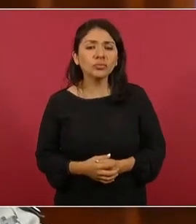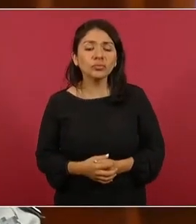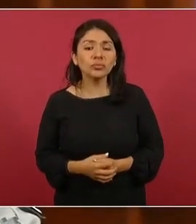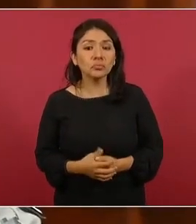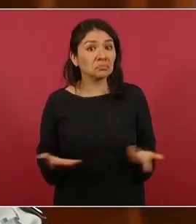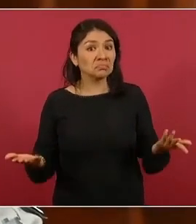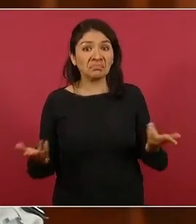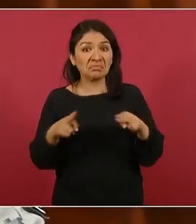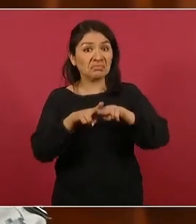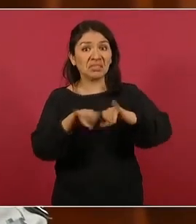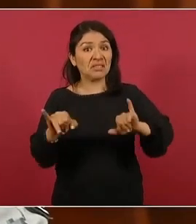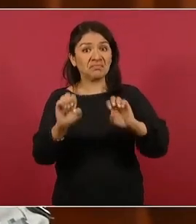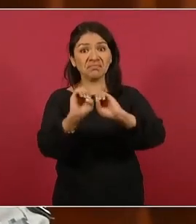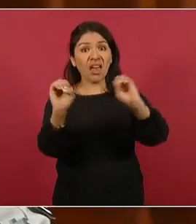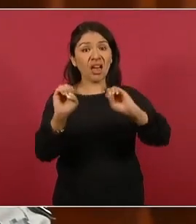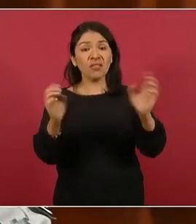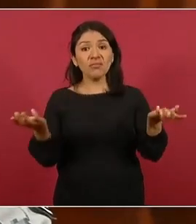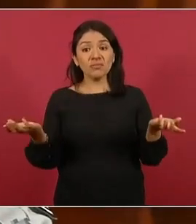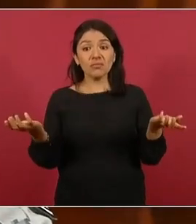Yo creo que ninguno.